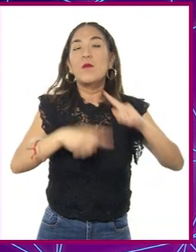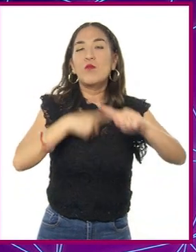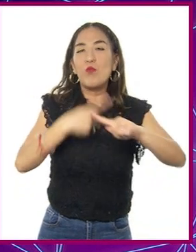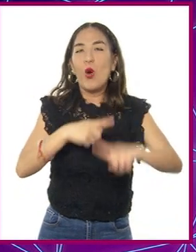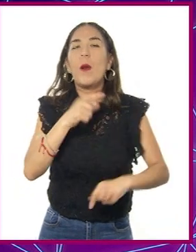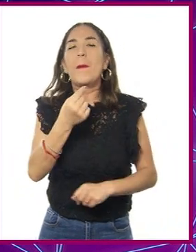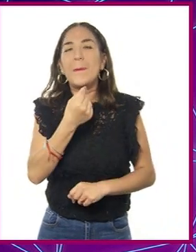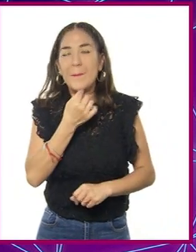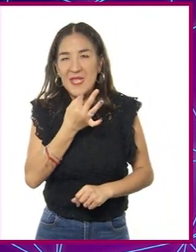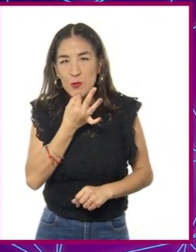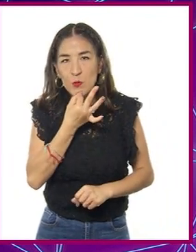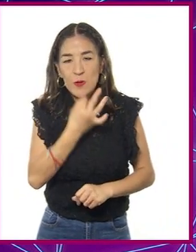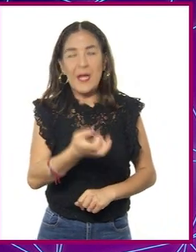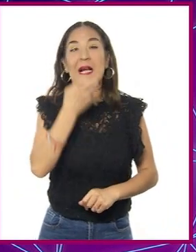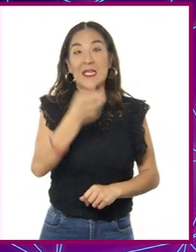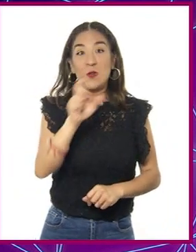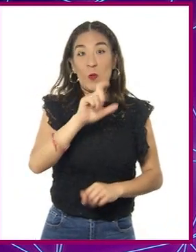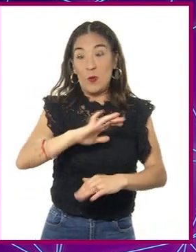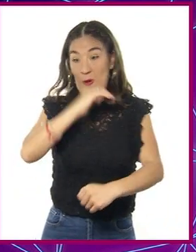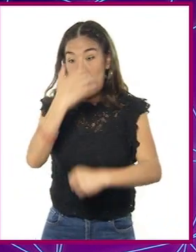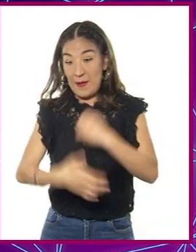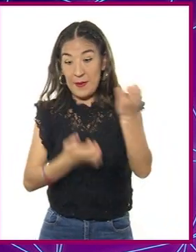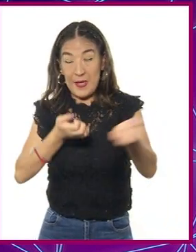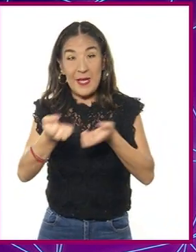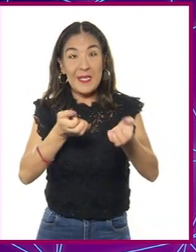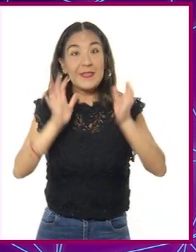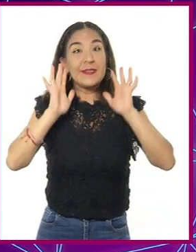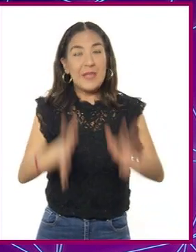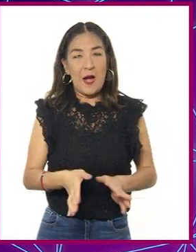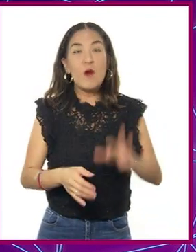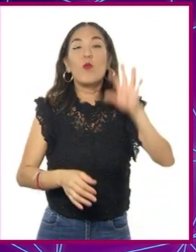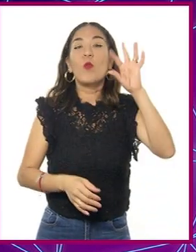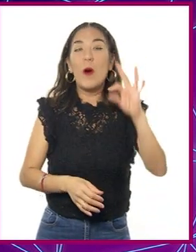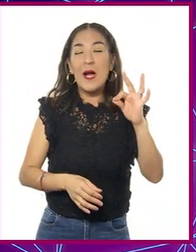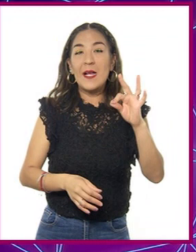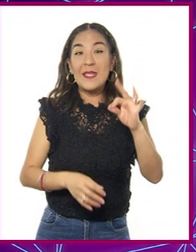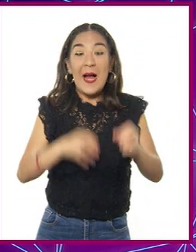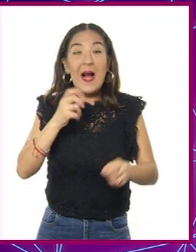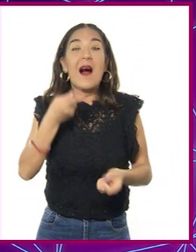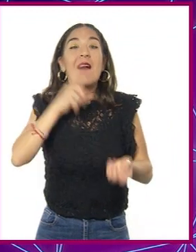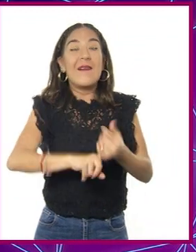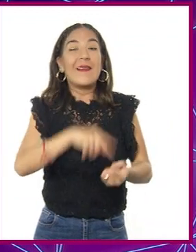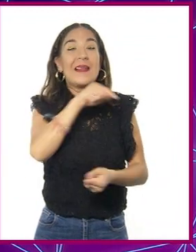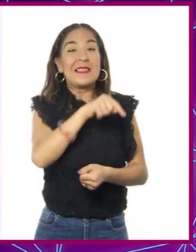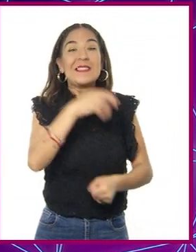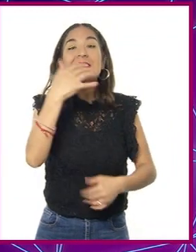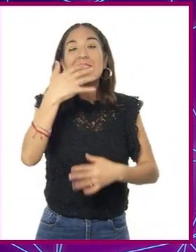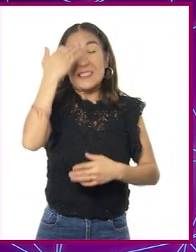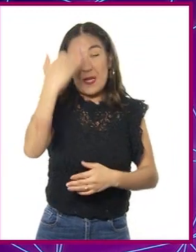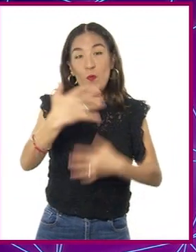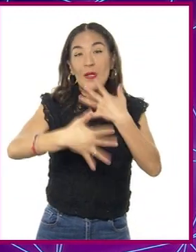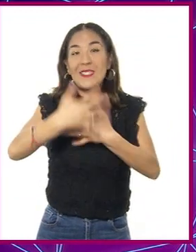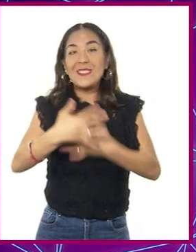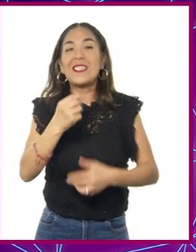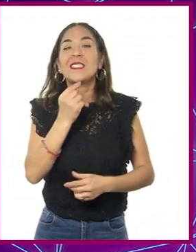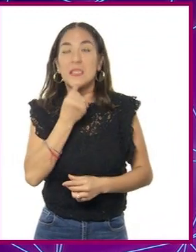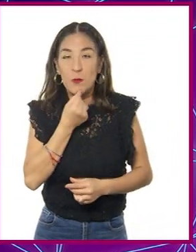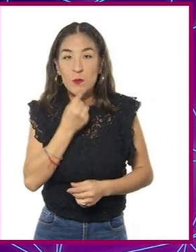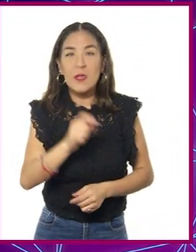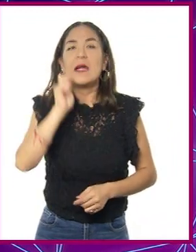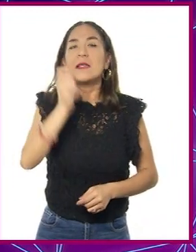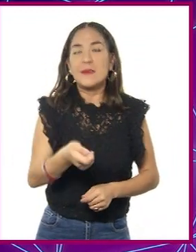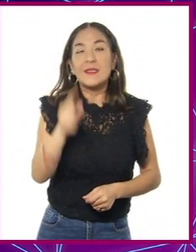Y al término de las actividades físicas, mis pulsaciones fueron 40 en 15 segundos, equivalente a una frecuencia cardíaca